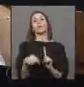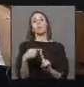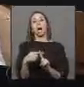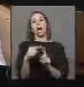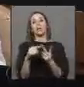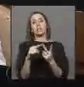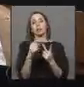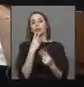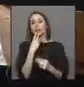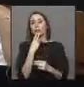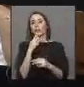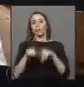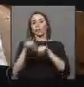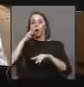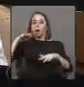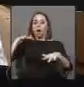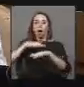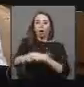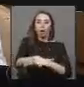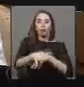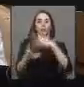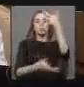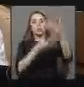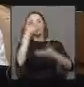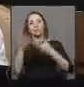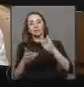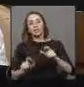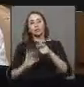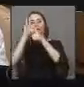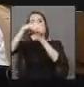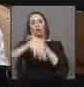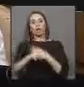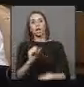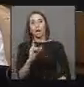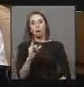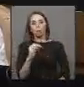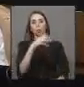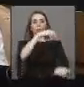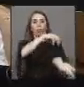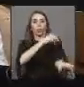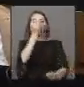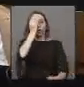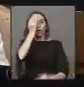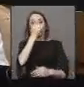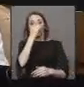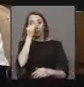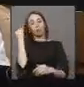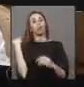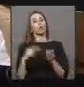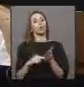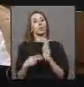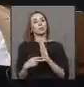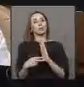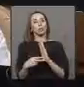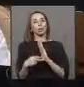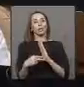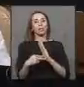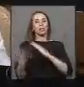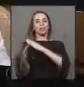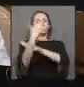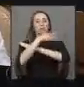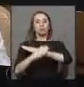vivido en este último tiempo, los aluviones, los incendios, el volcán Calbuco, lo que pasó en Coquimbo, pero también quiero valorar lo que